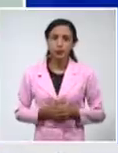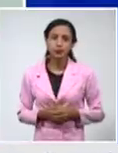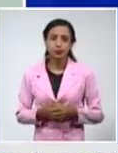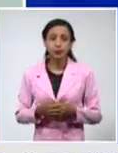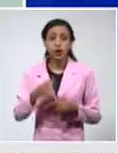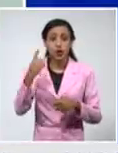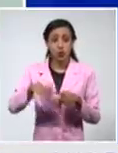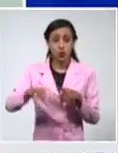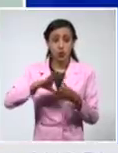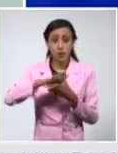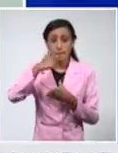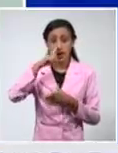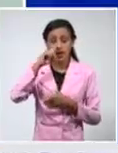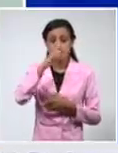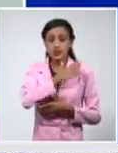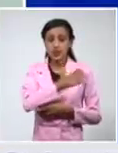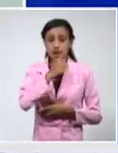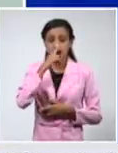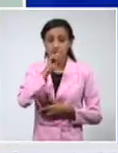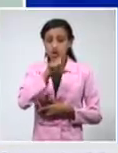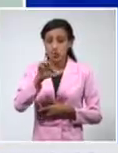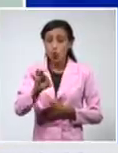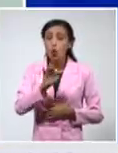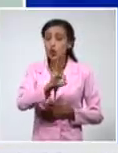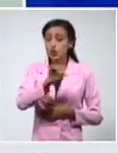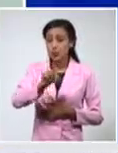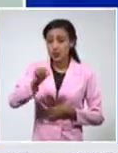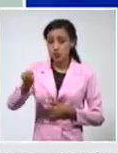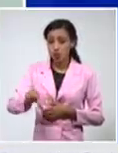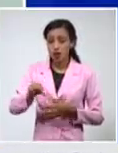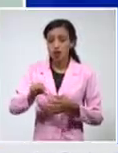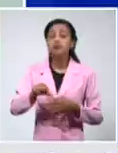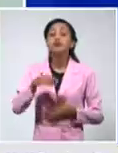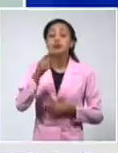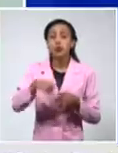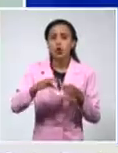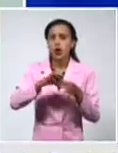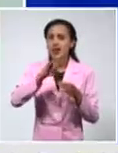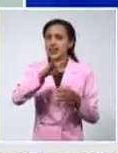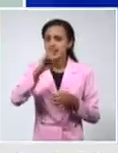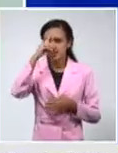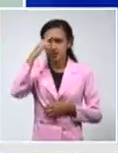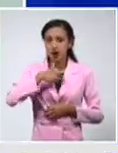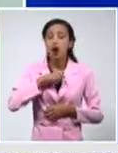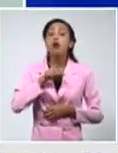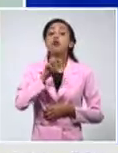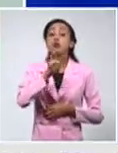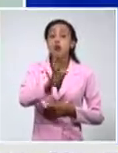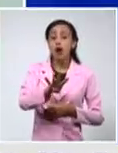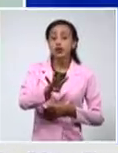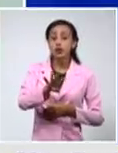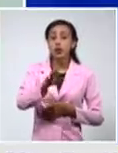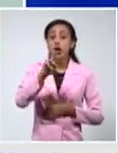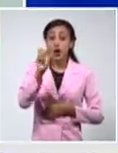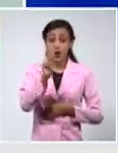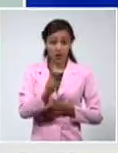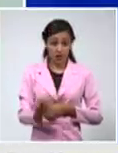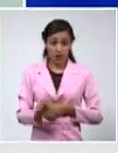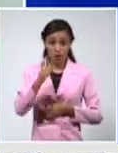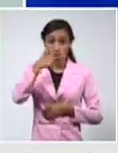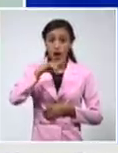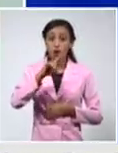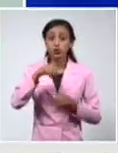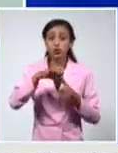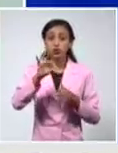ayer, Guisa 4, Niquero 3, Río Cauto 2 y Bartolomé Mazó